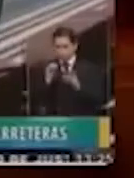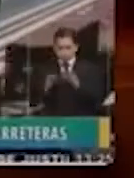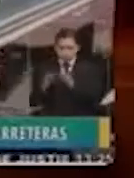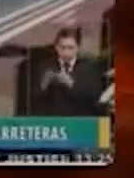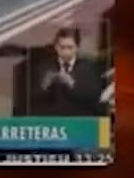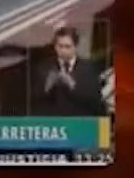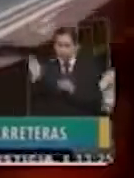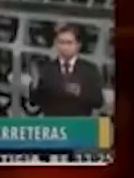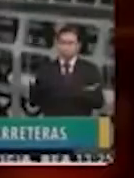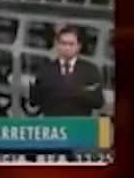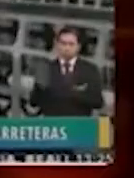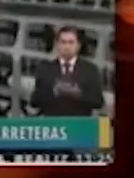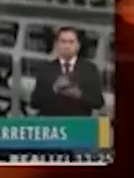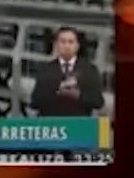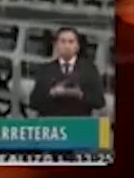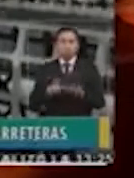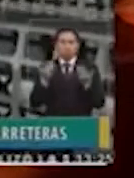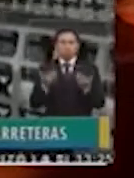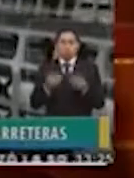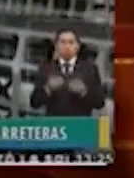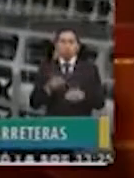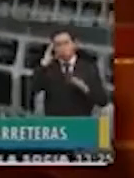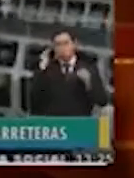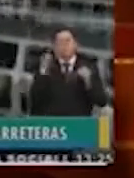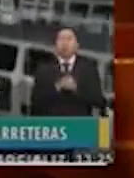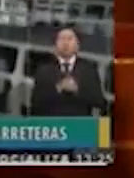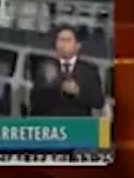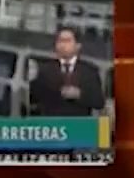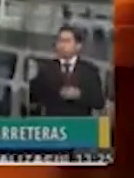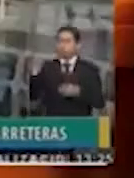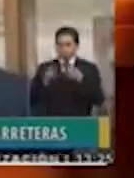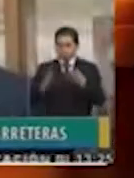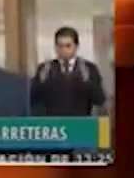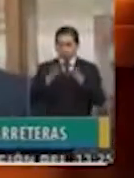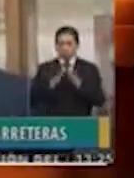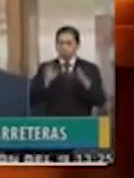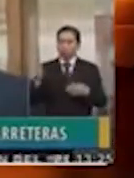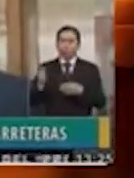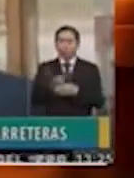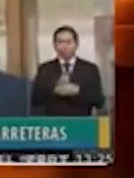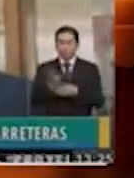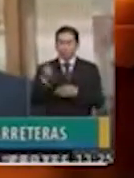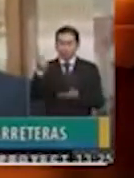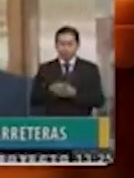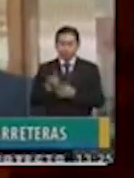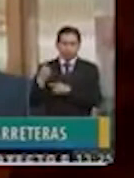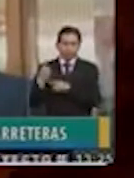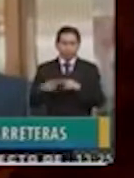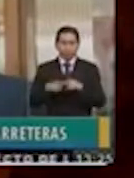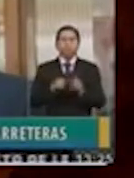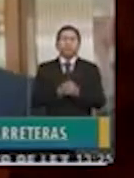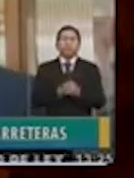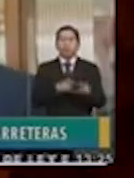pueda implementarse, pueda desarrollarse en el menor tiempo posible. Por lo tanto, es un espacio que va a facilitar